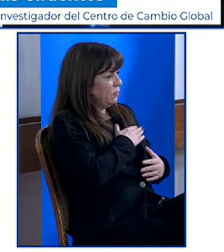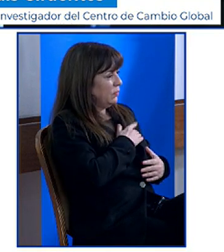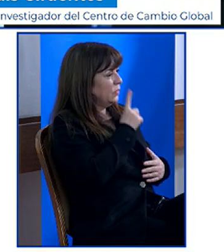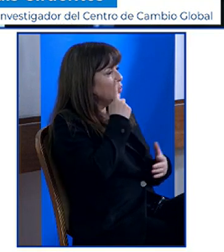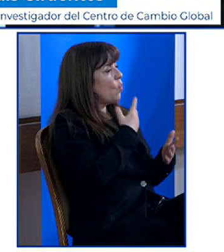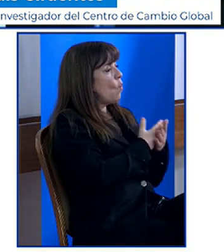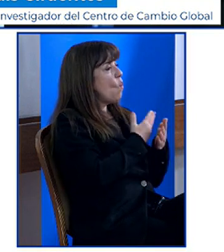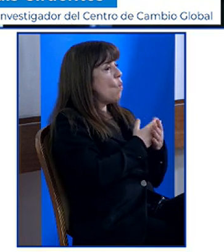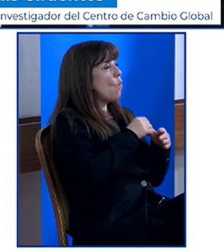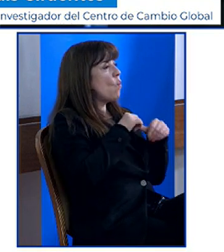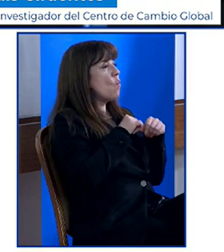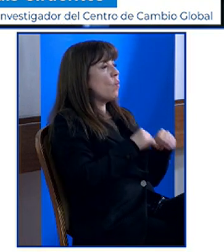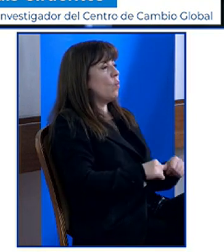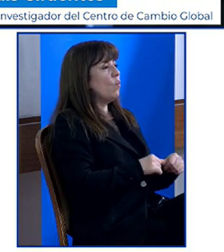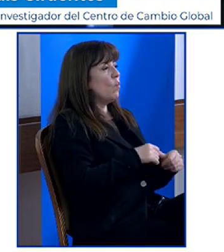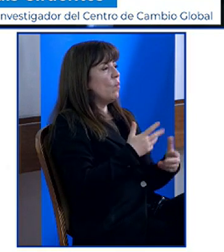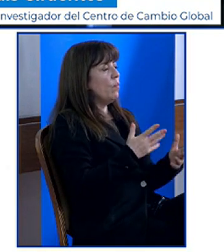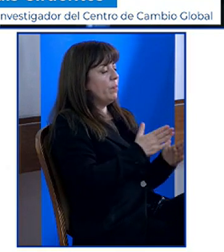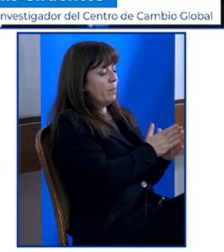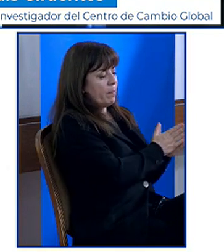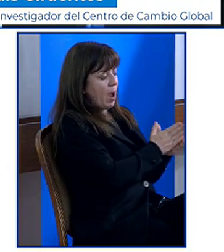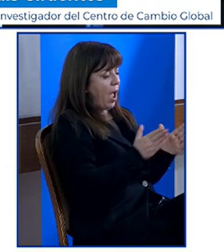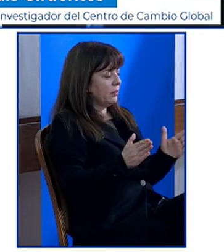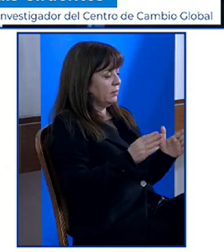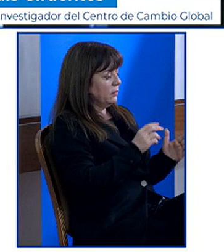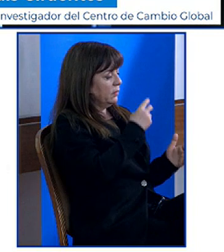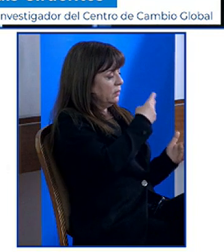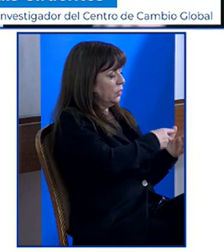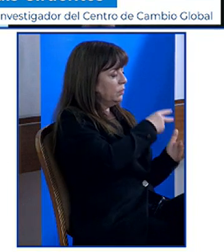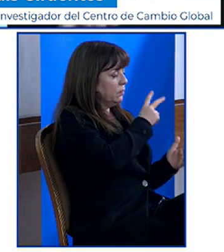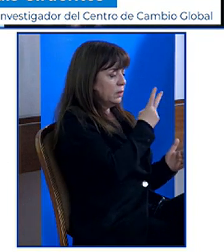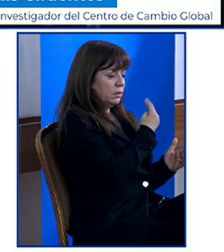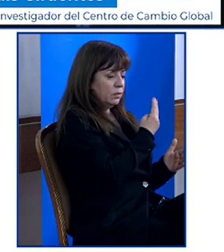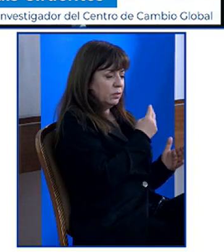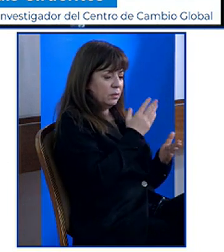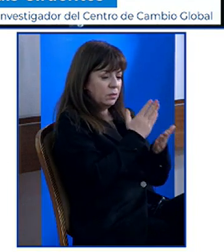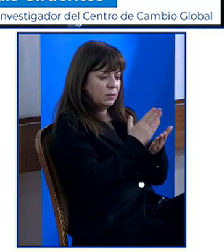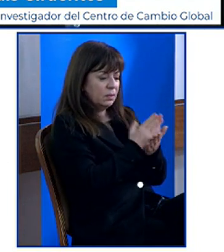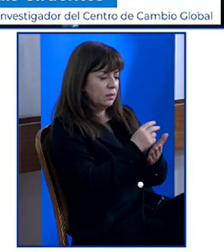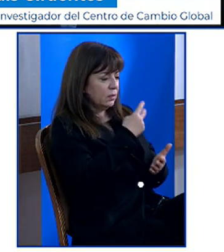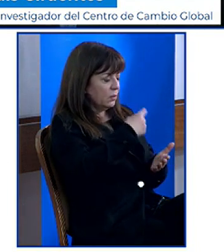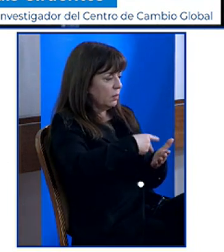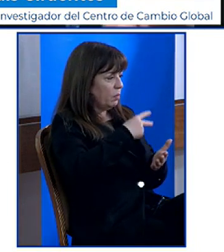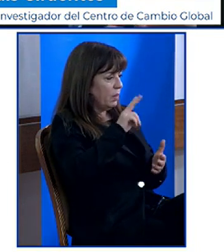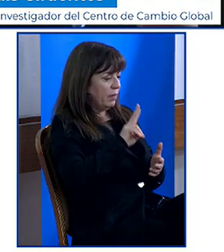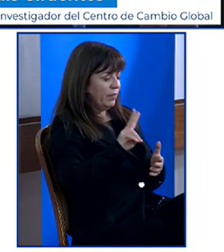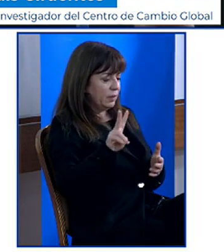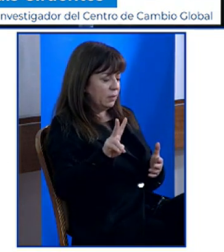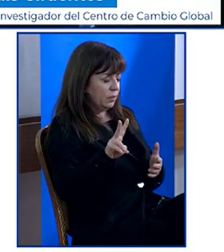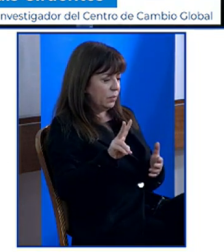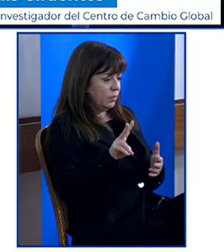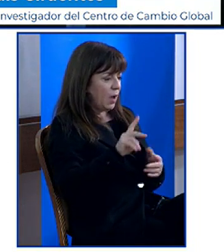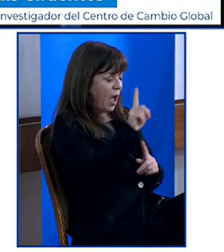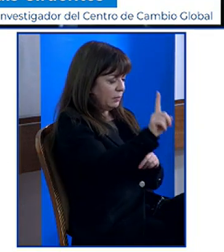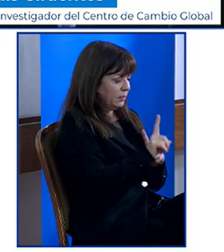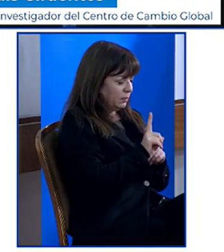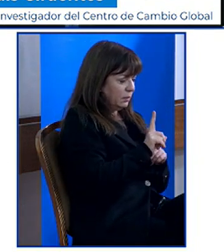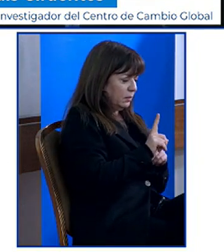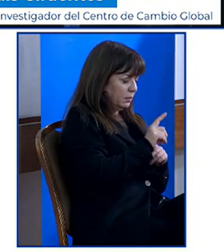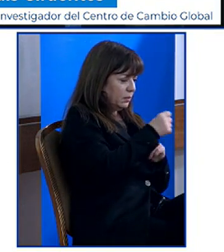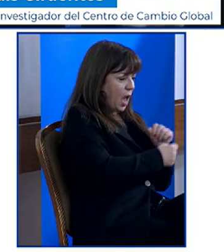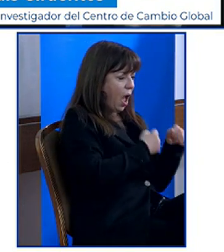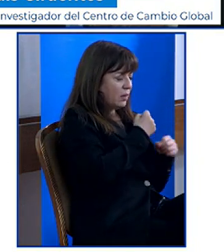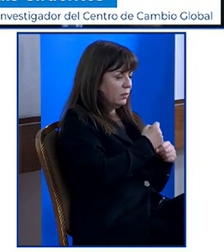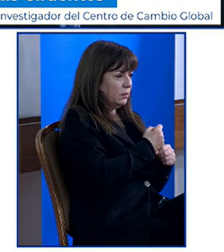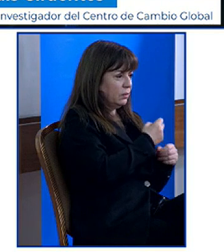vez durante el periodo 2012-2022. En realidad es lo que se atendieron en el